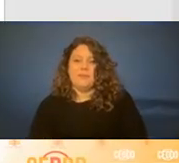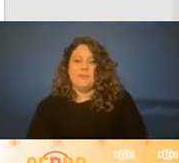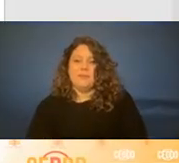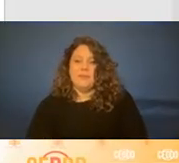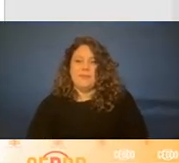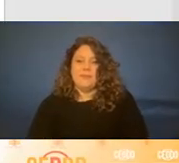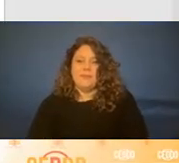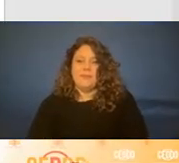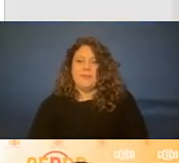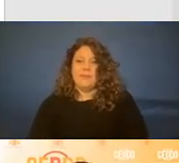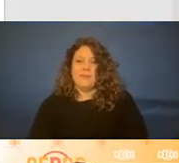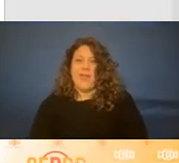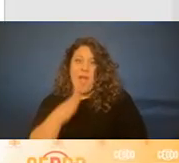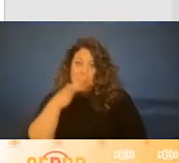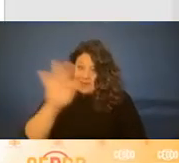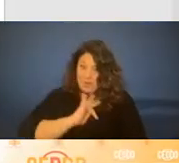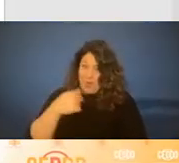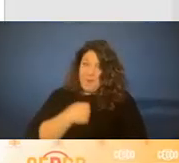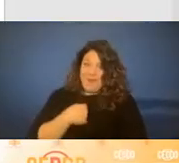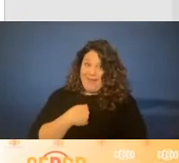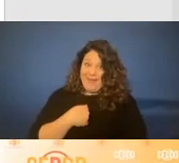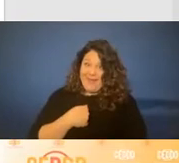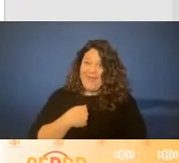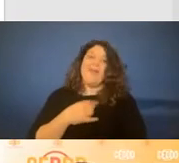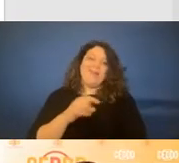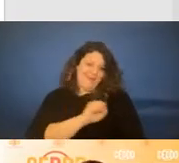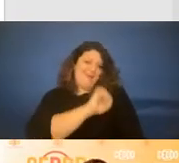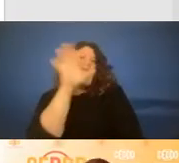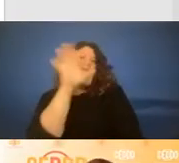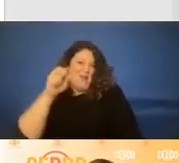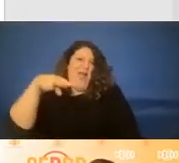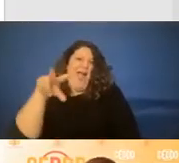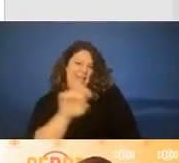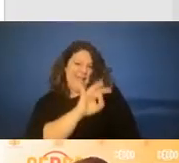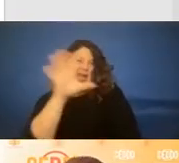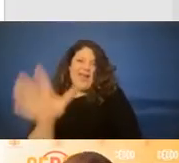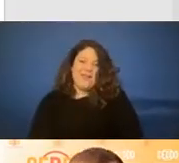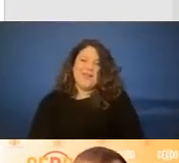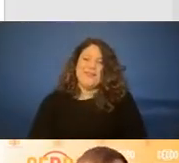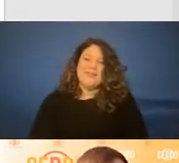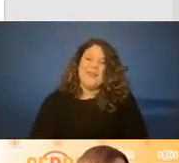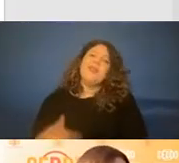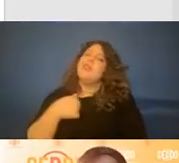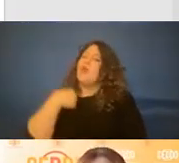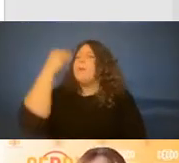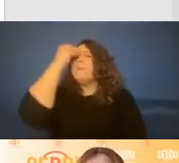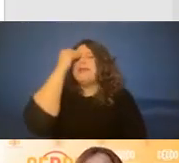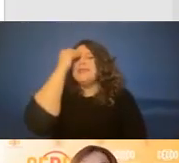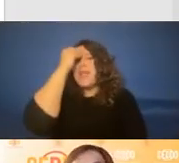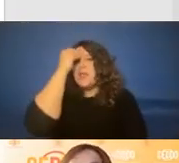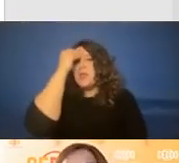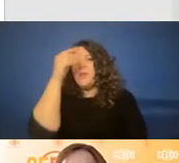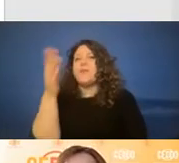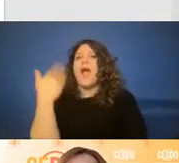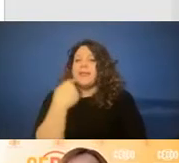¿Volvemos a mí? Volvemos a Ana, claro. Sí, no, estaba pensando que has dicho